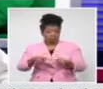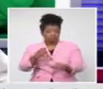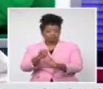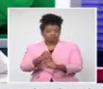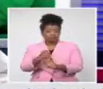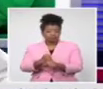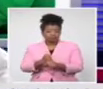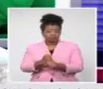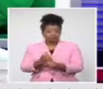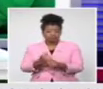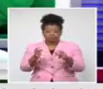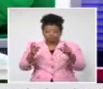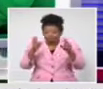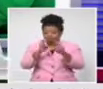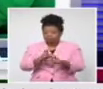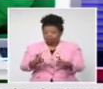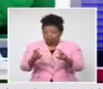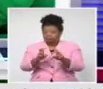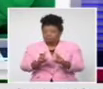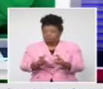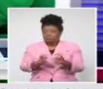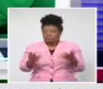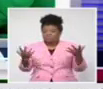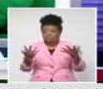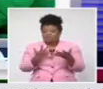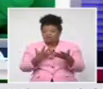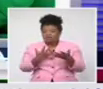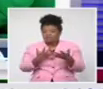infección de 12 de las personas diagnosticadas.